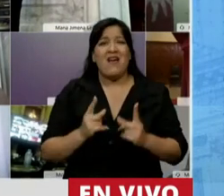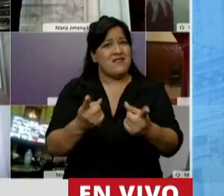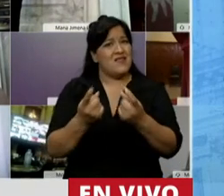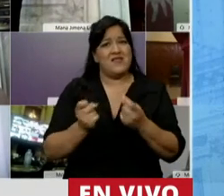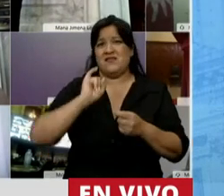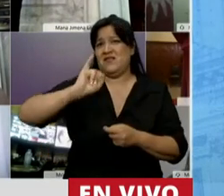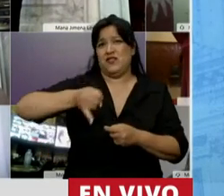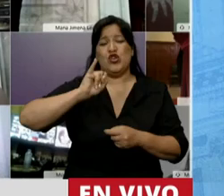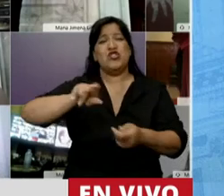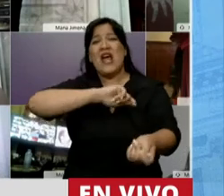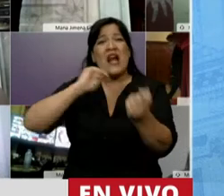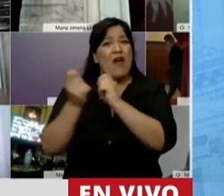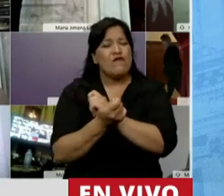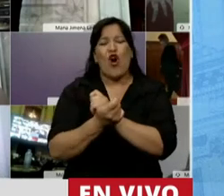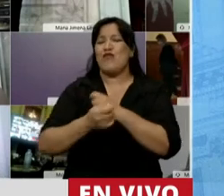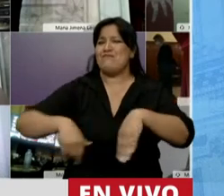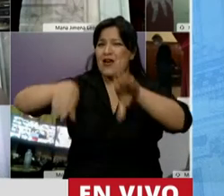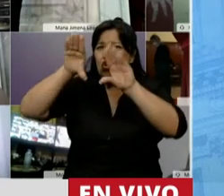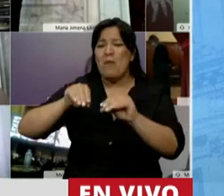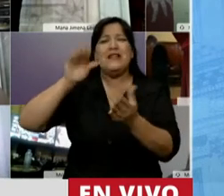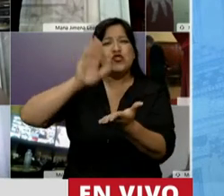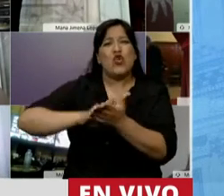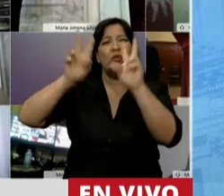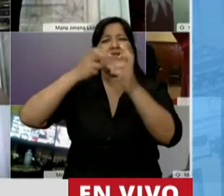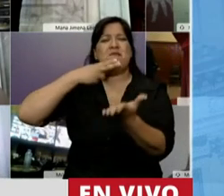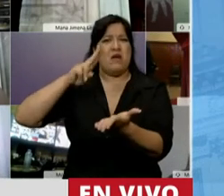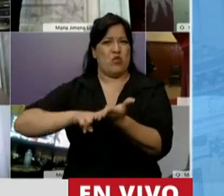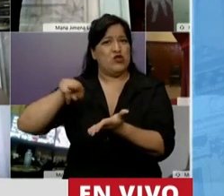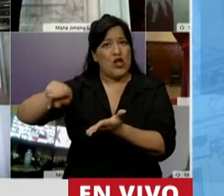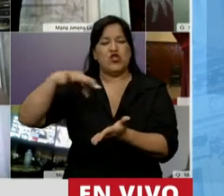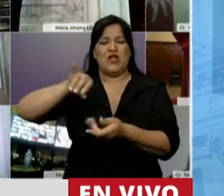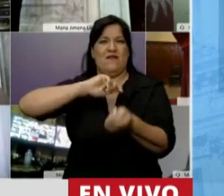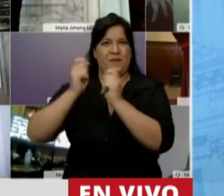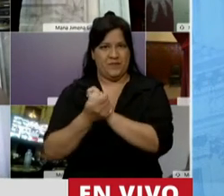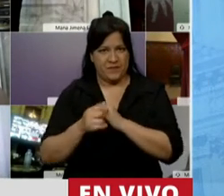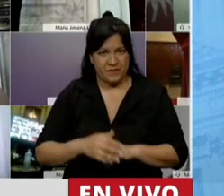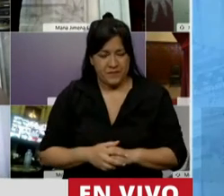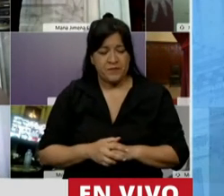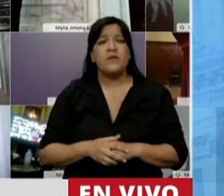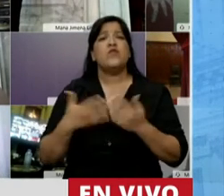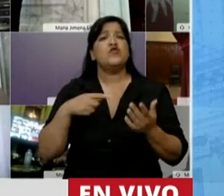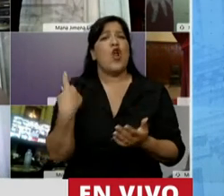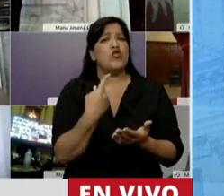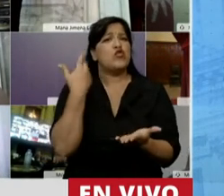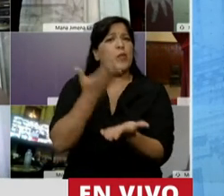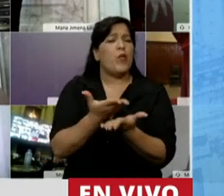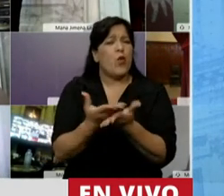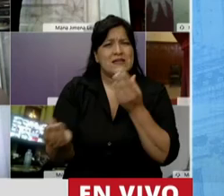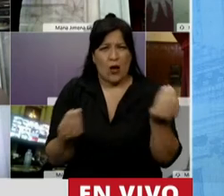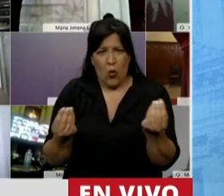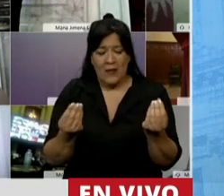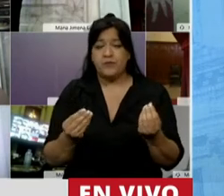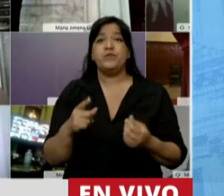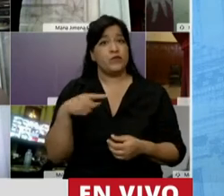una reforma integral impositiva. ¿Cuál es nuestra propuesta? El